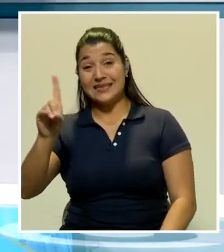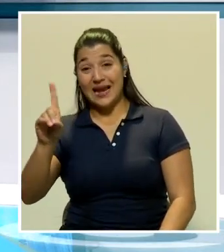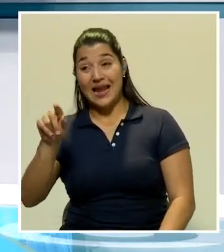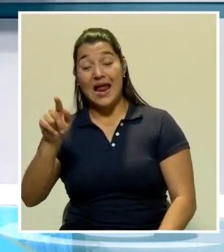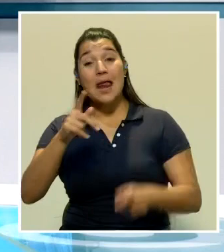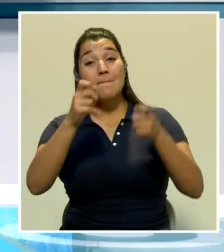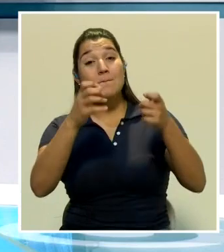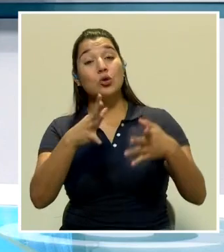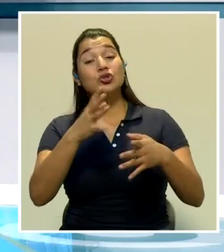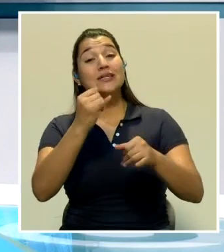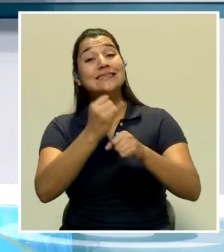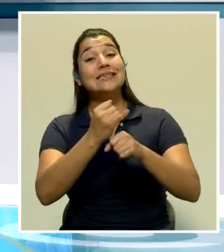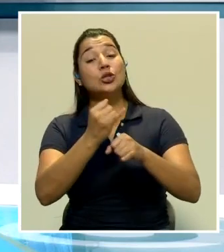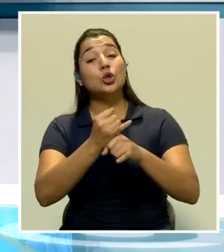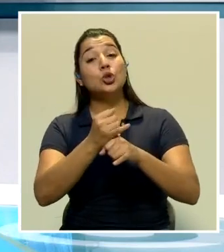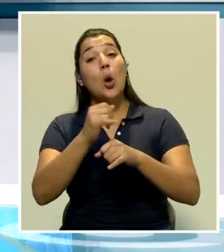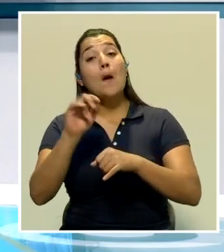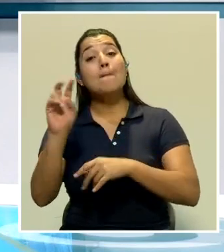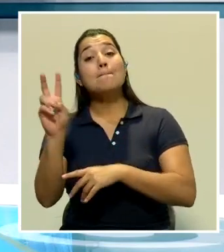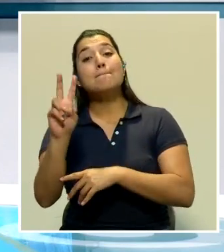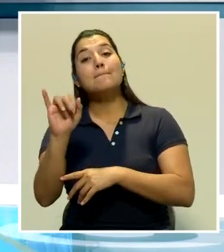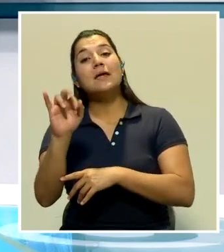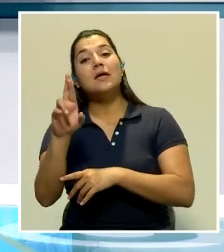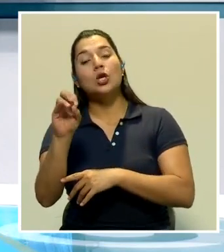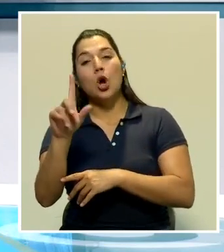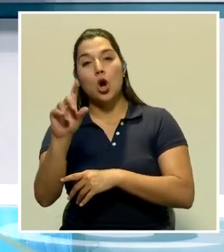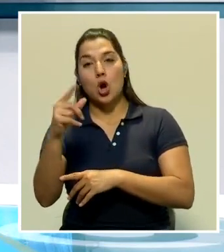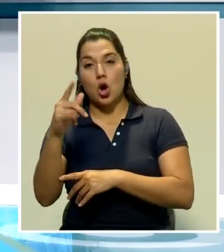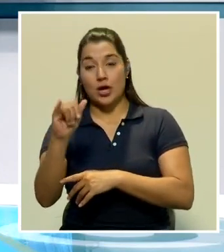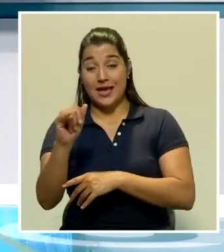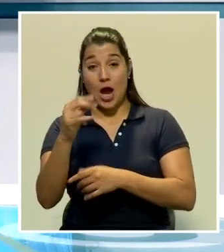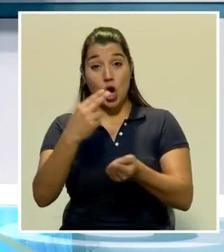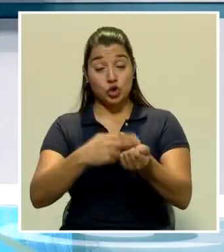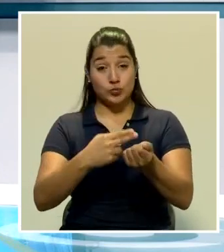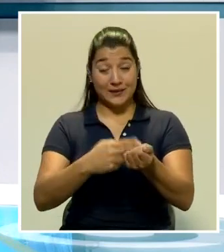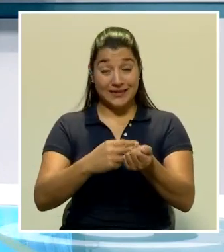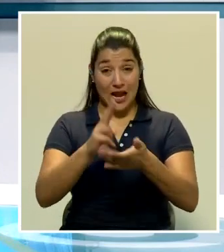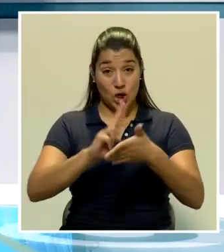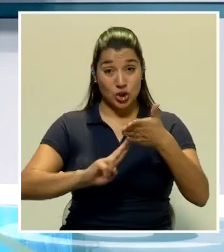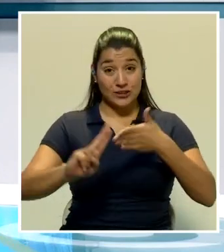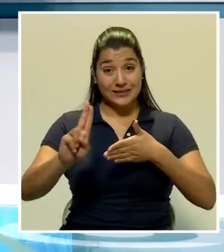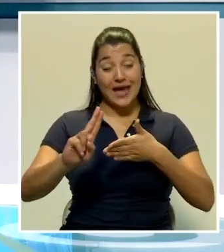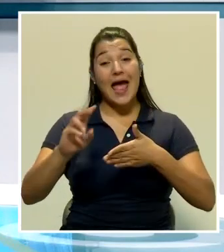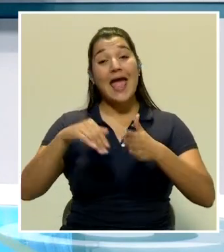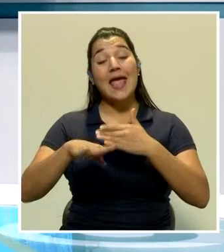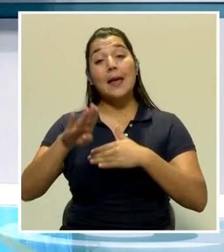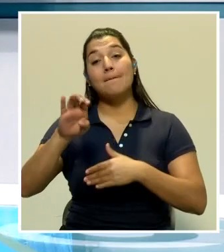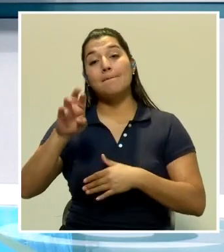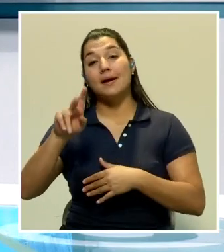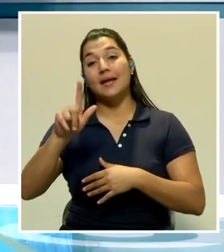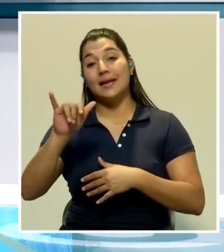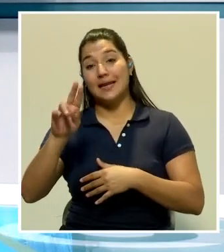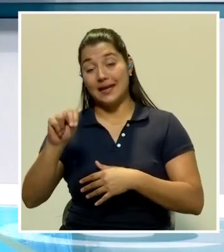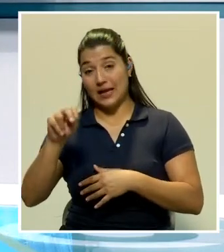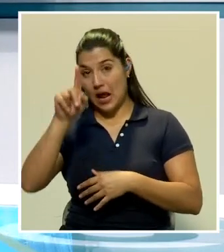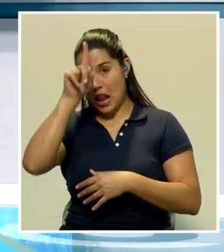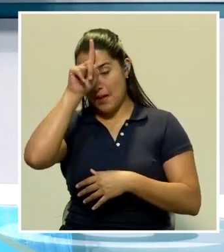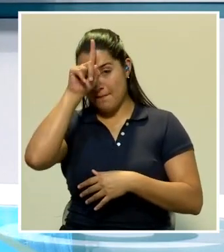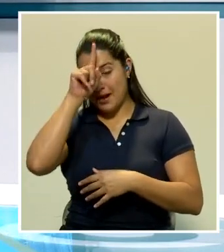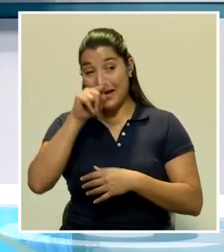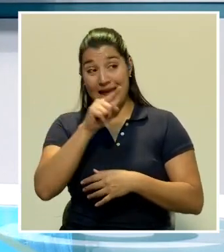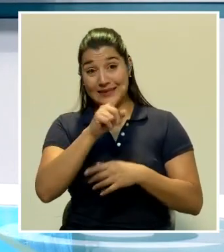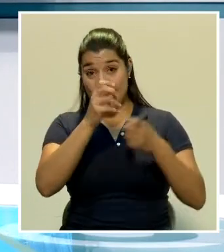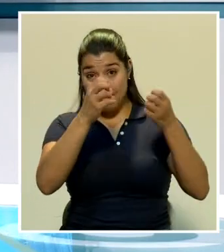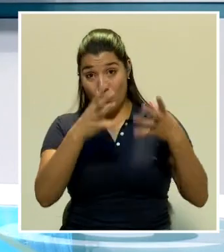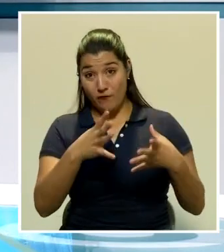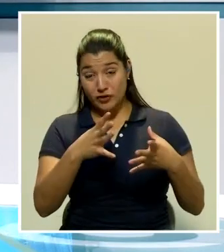del Instituto de Virología del Hospital Universitario Charité en Berlín, Alemania. El profesor